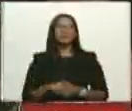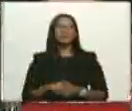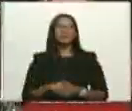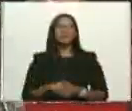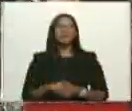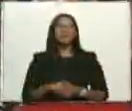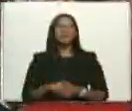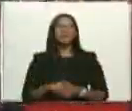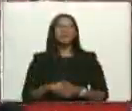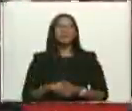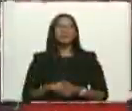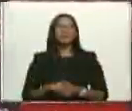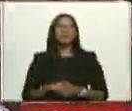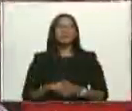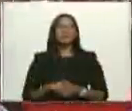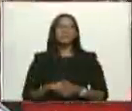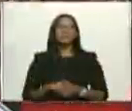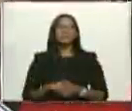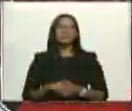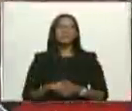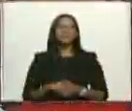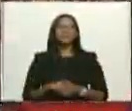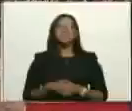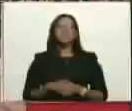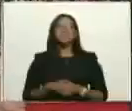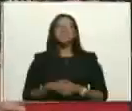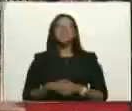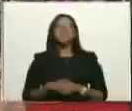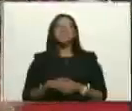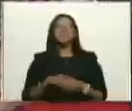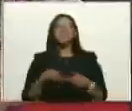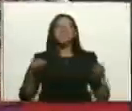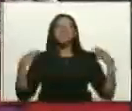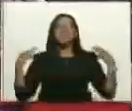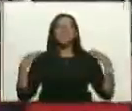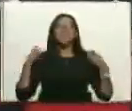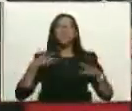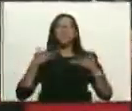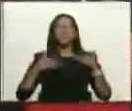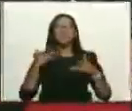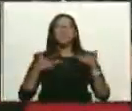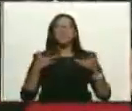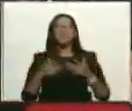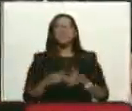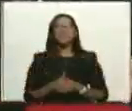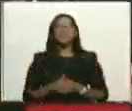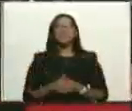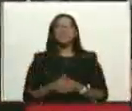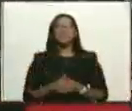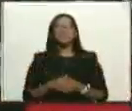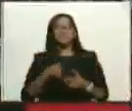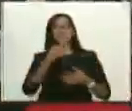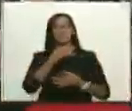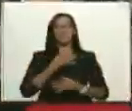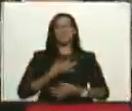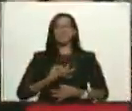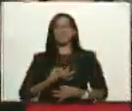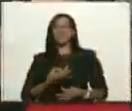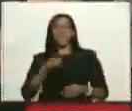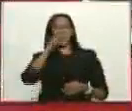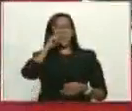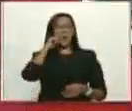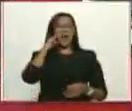Tania Díaz. Carmen estaba en un acto. Estaba en un acto. Carmen estaba en un acto. Bien elegante, vale, vestida de